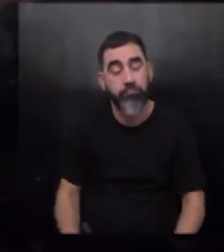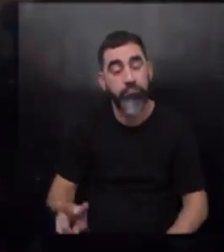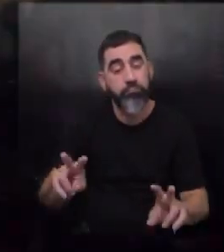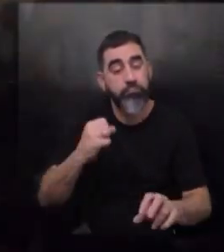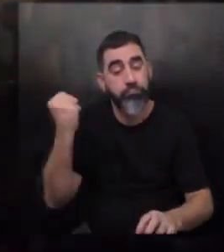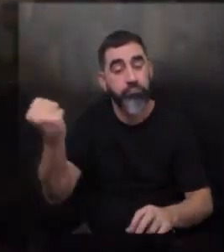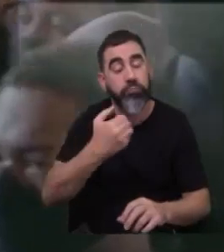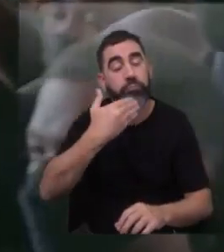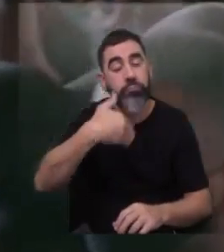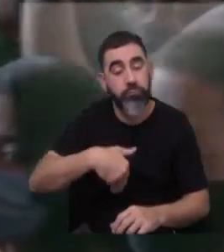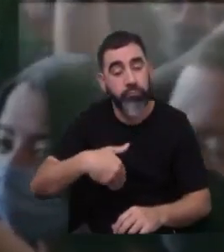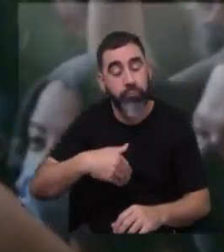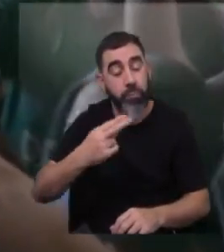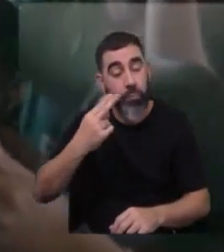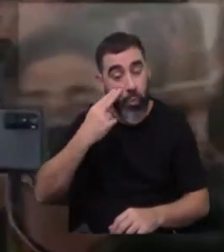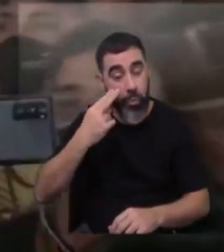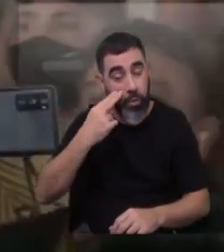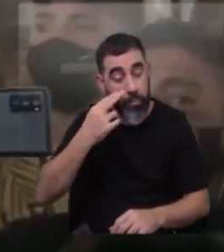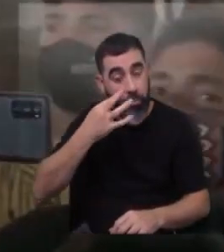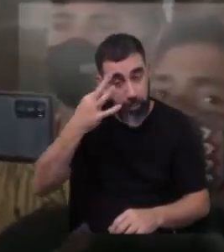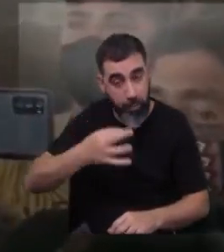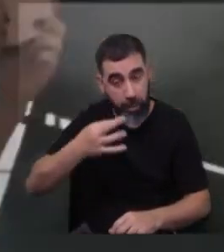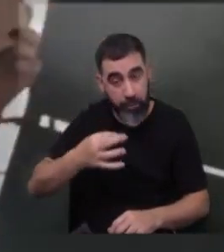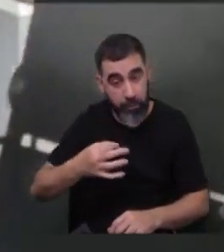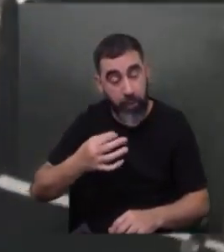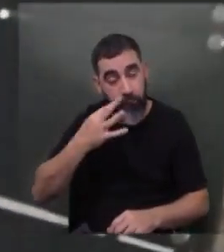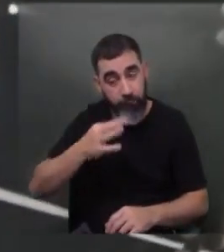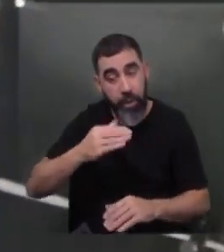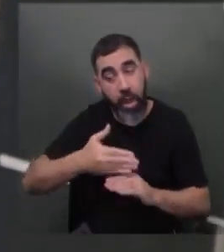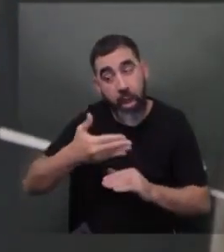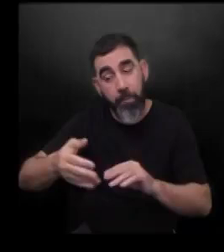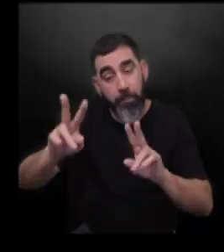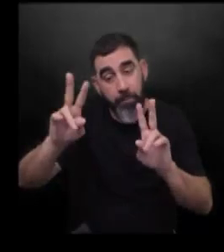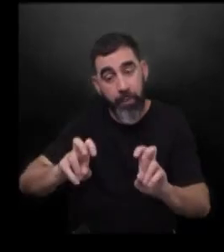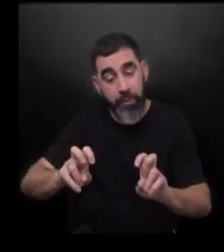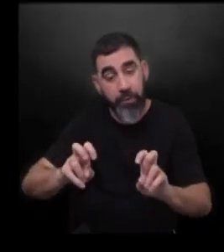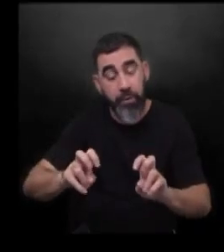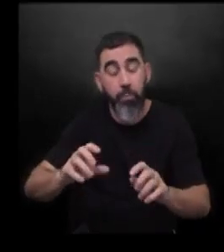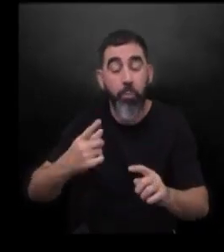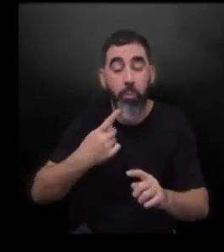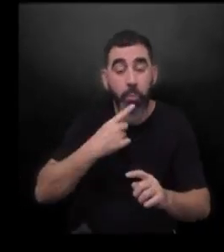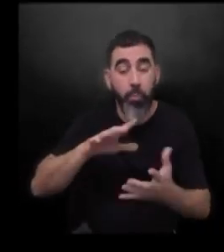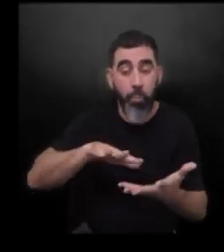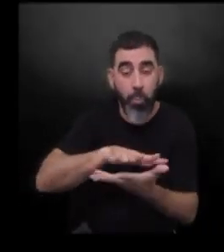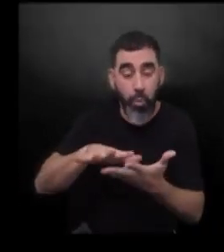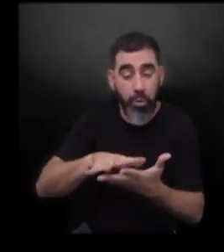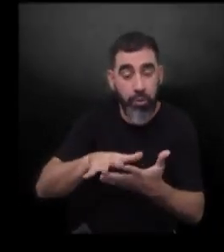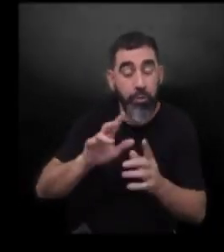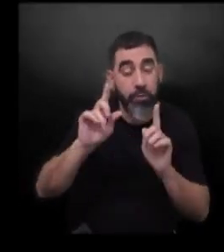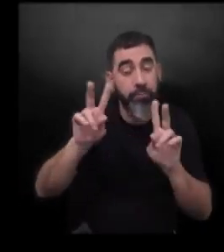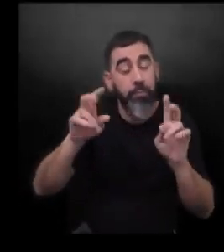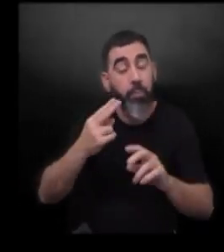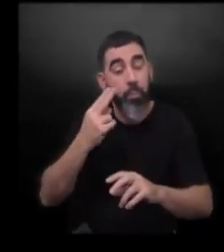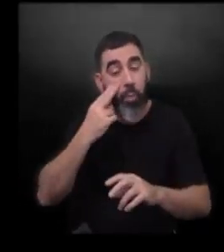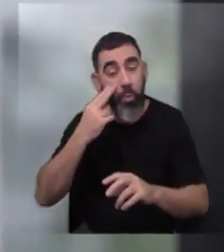para entender un poco una problemática que va bastante más allá de lo geopolítico y se adentra en las